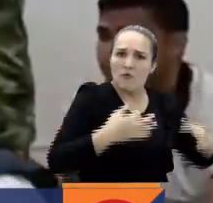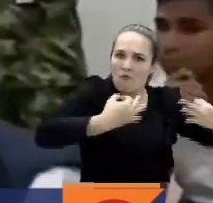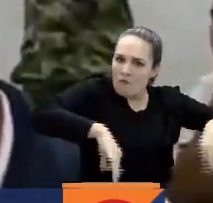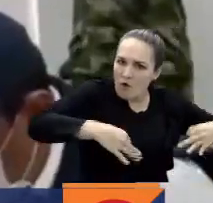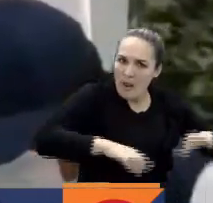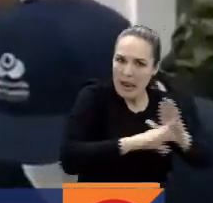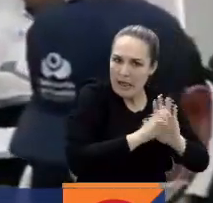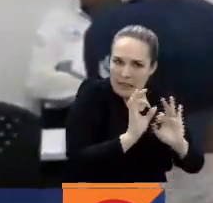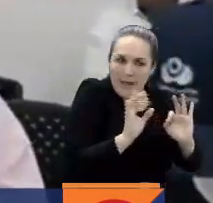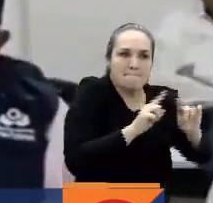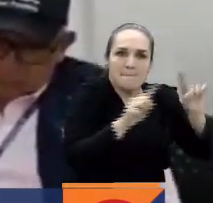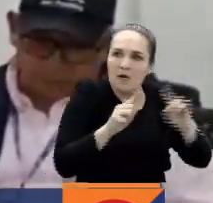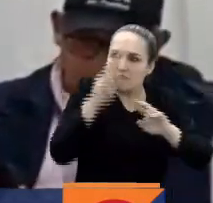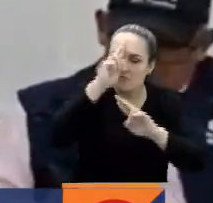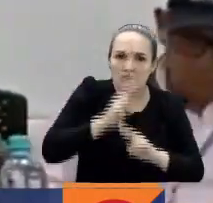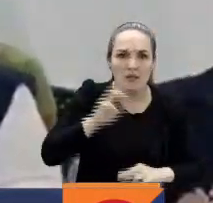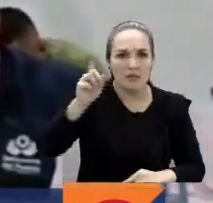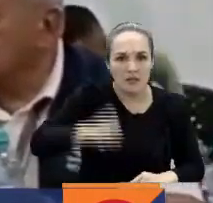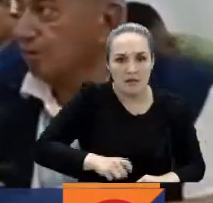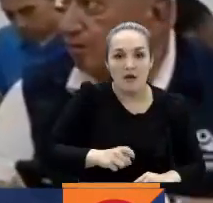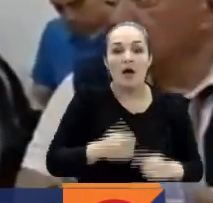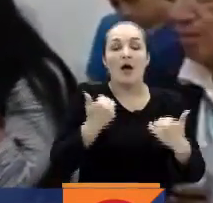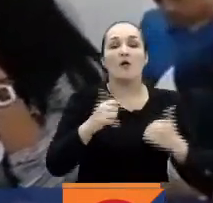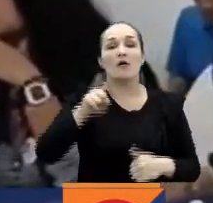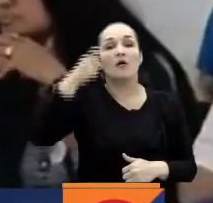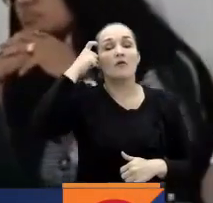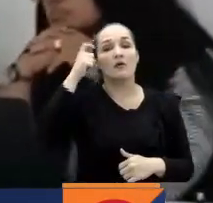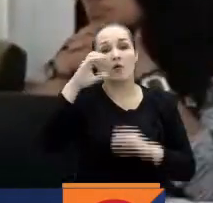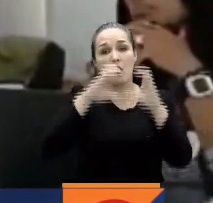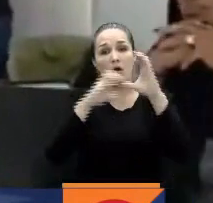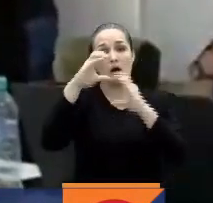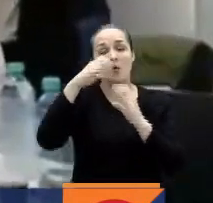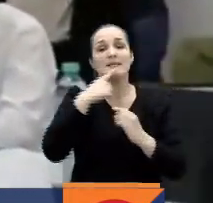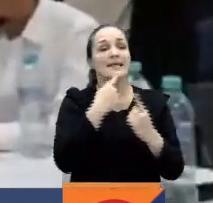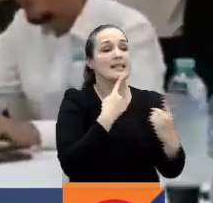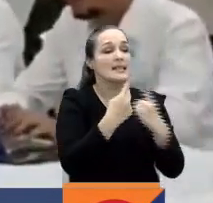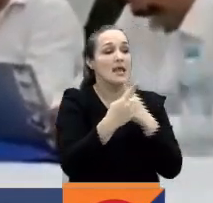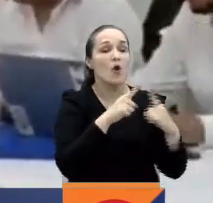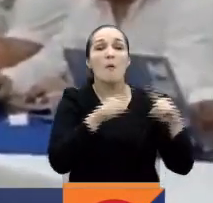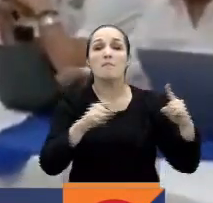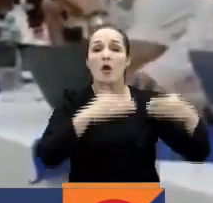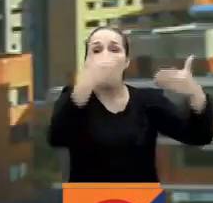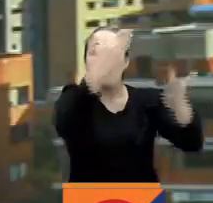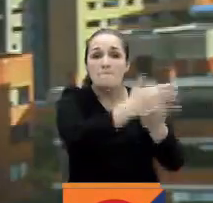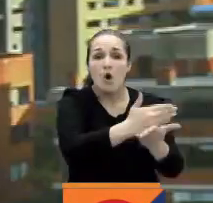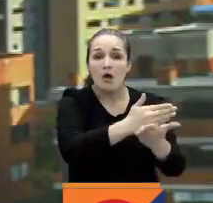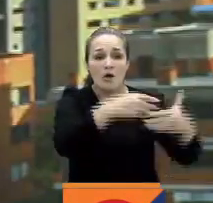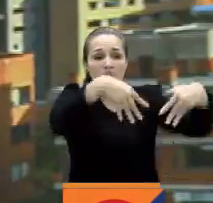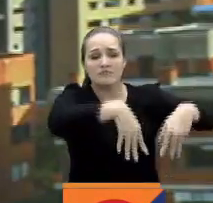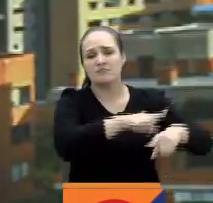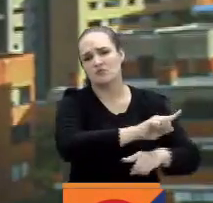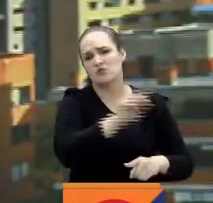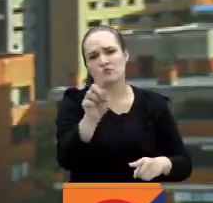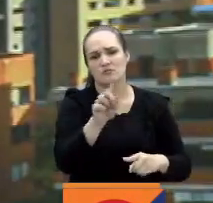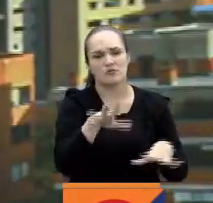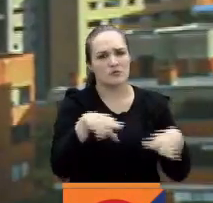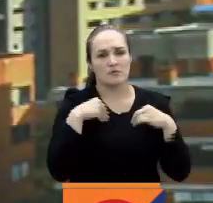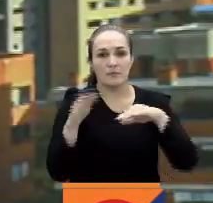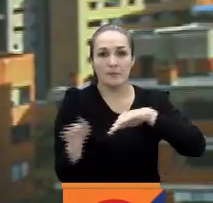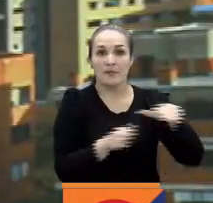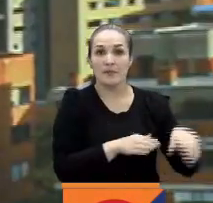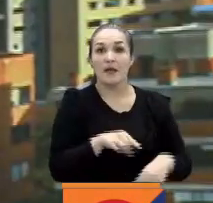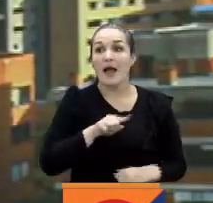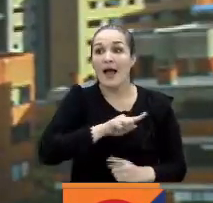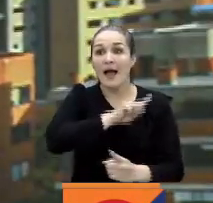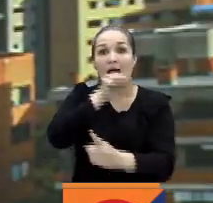El gobierno departamental insiste que están dispuestos al diálogo, pero no aceptarán bloqueos en la vía. Y la vía hacia Buenaventura continúa